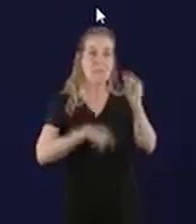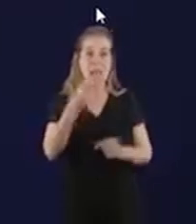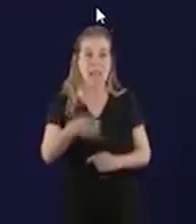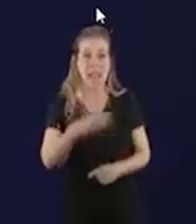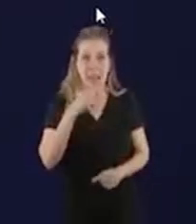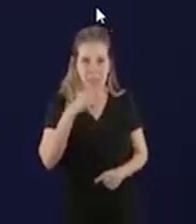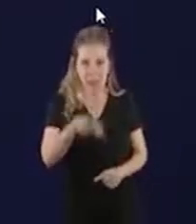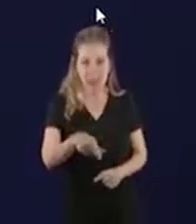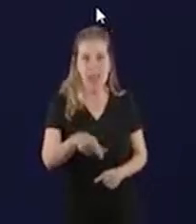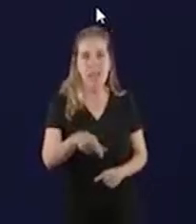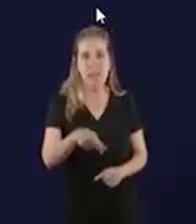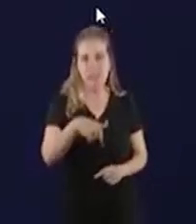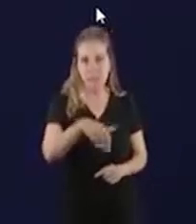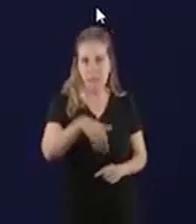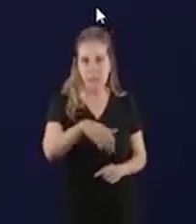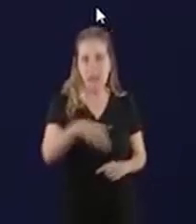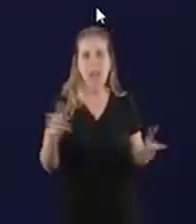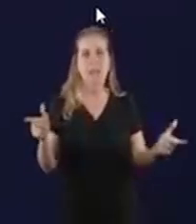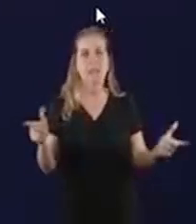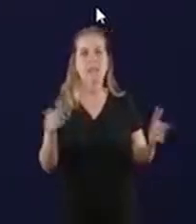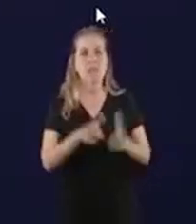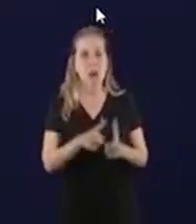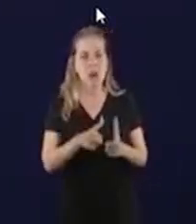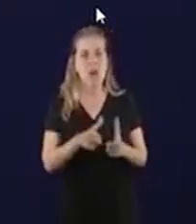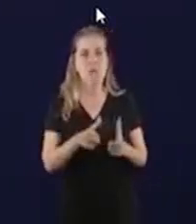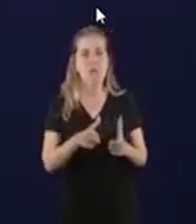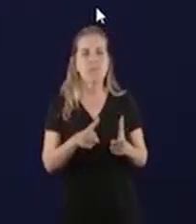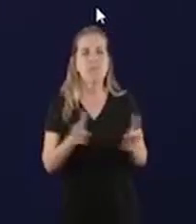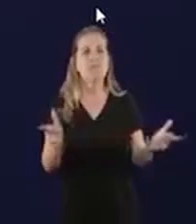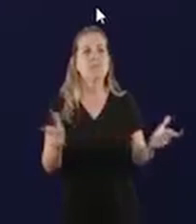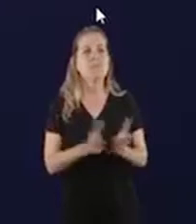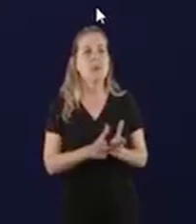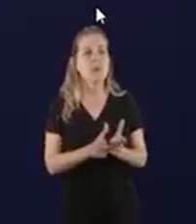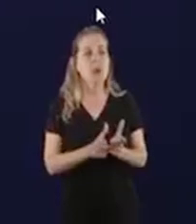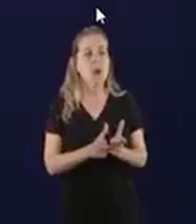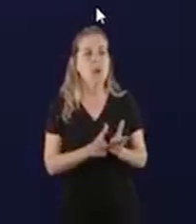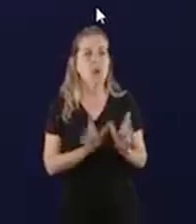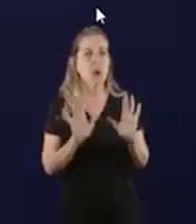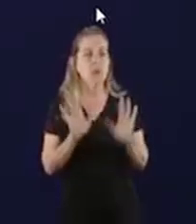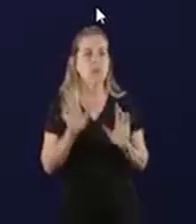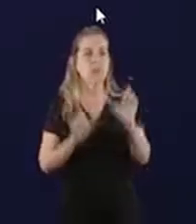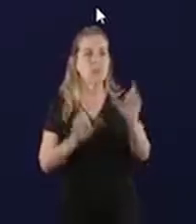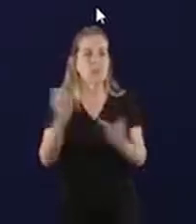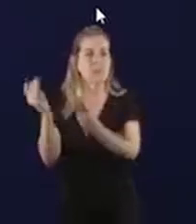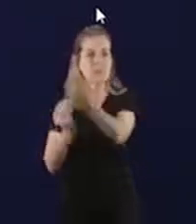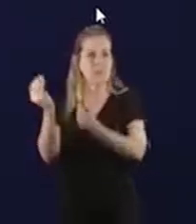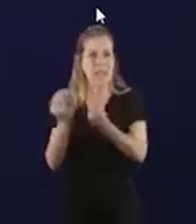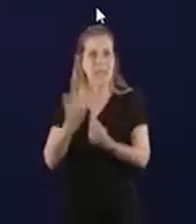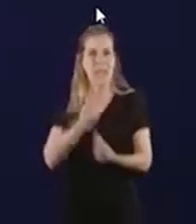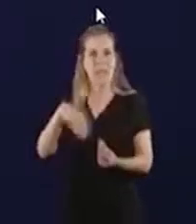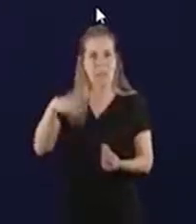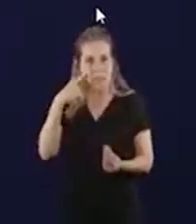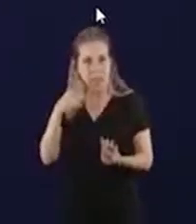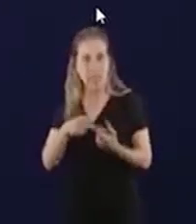viernes se realizará la reunión con eh enviados del fondo monetario internacional con